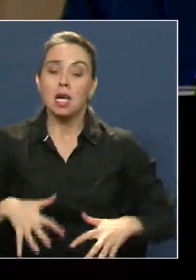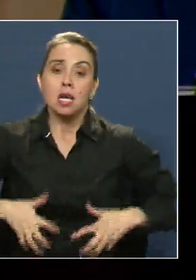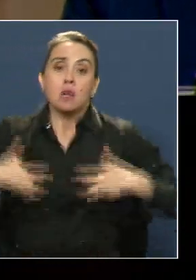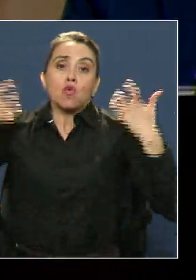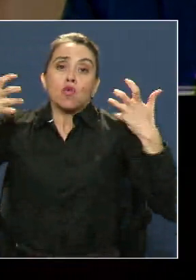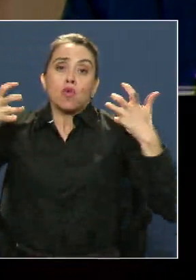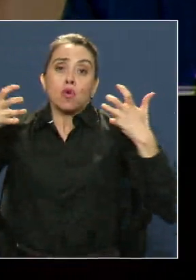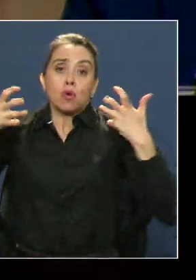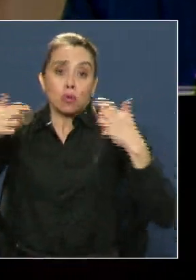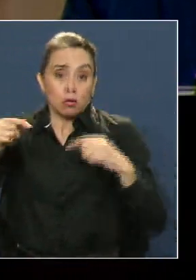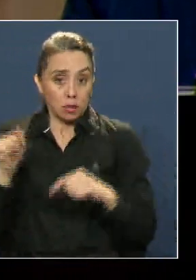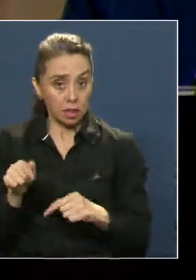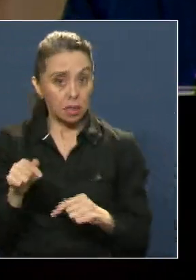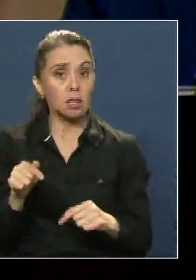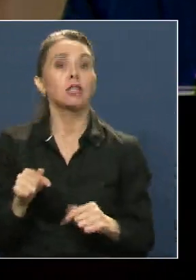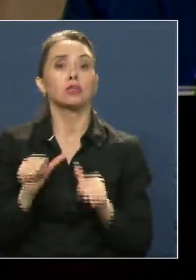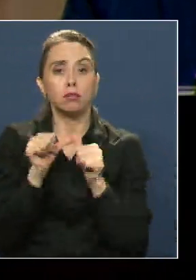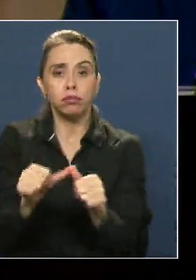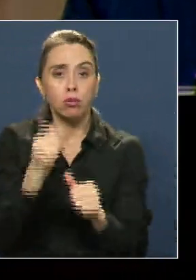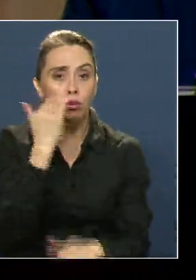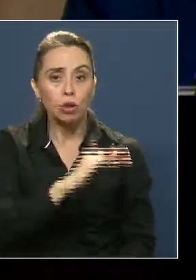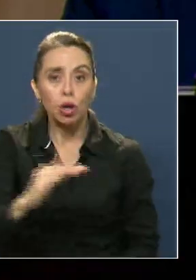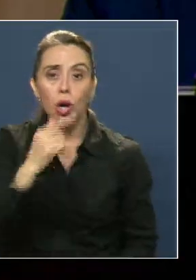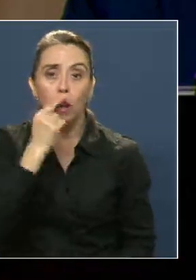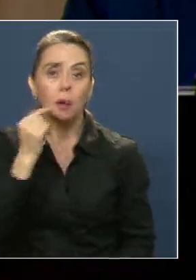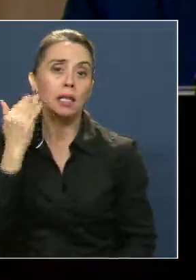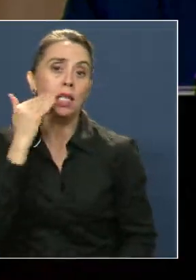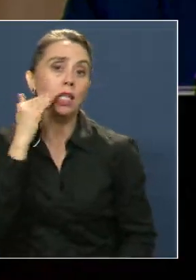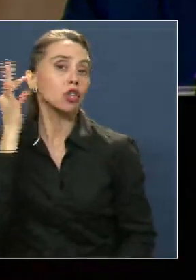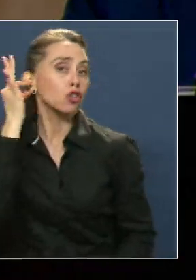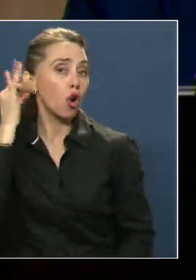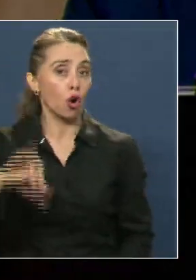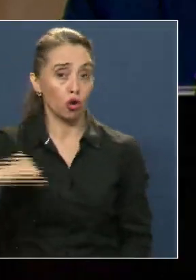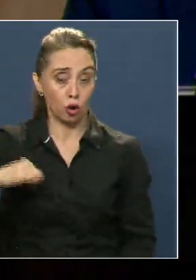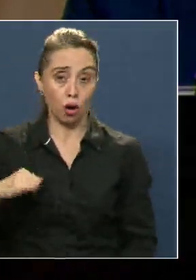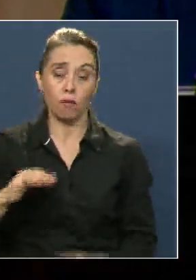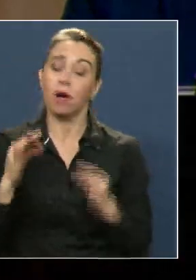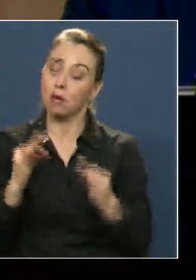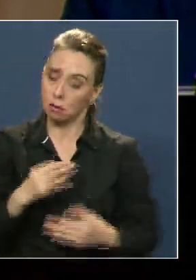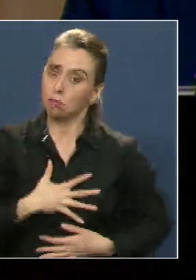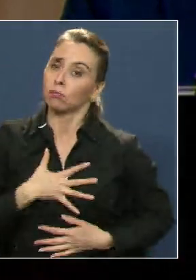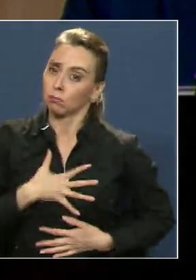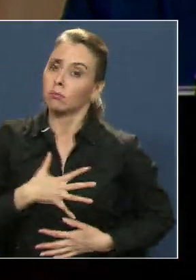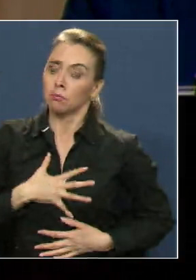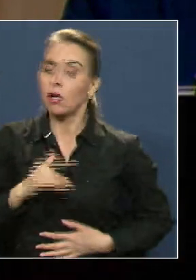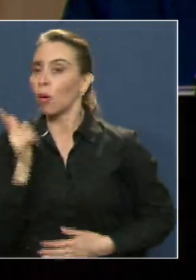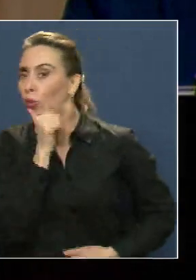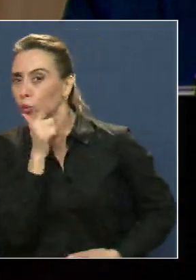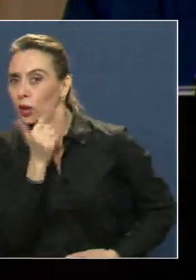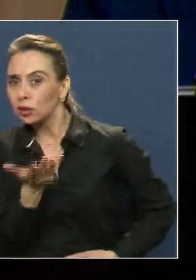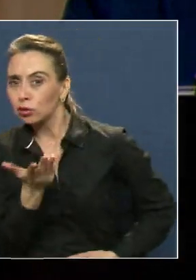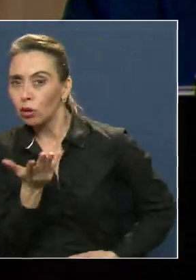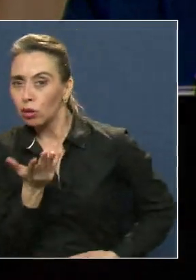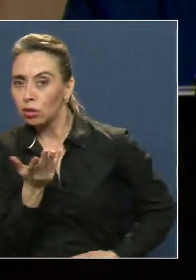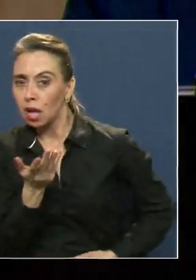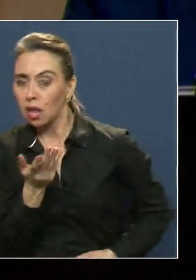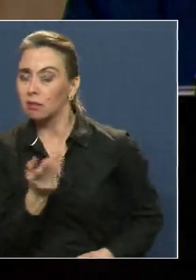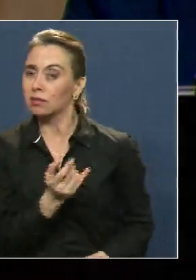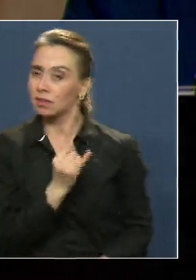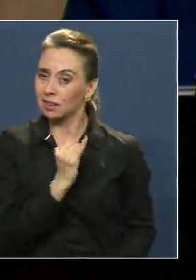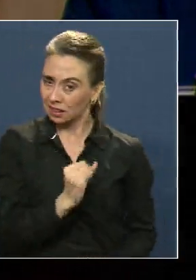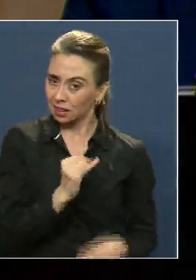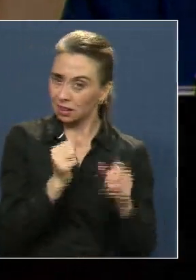estos crímenes hacia niños, niñas y adolescentes es indudable, de manera que surge el cuestionamiento de si es